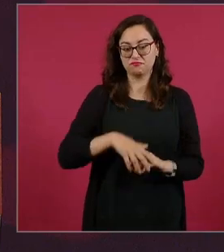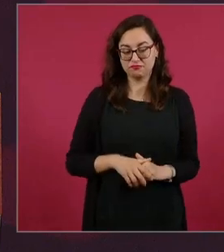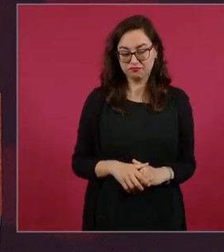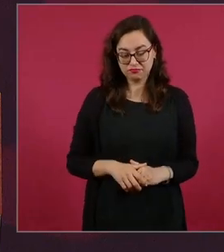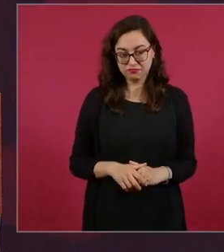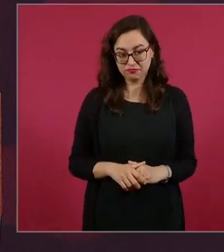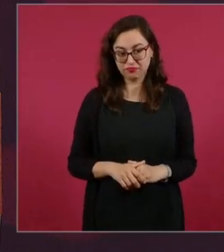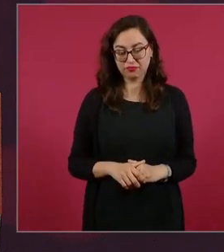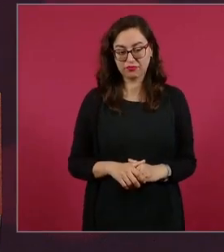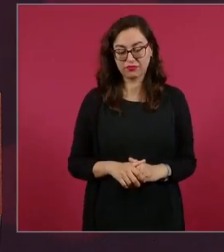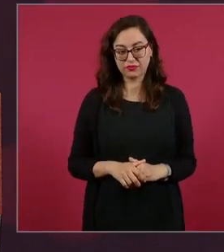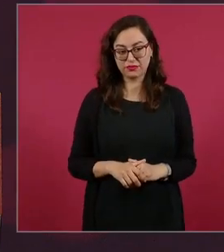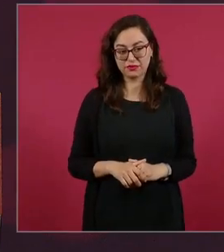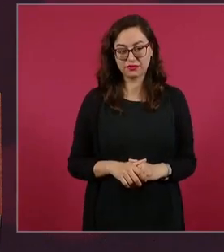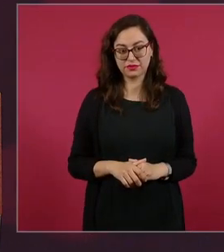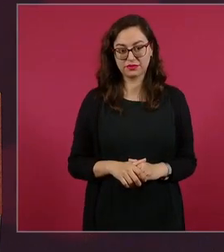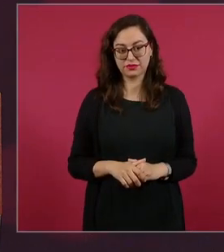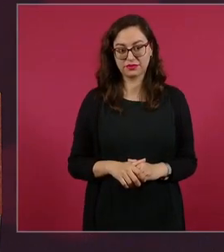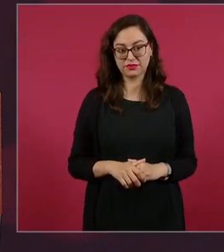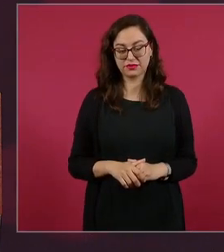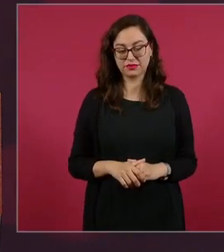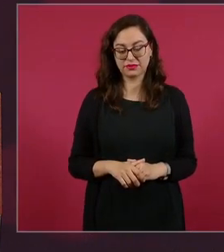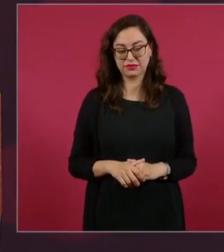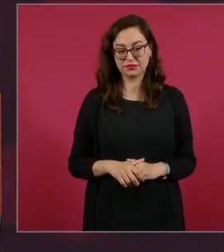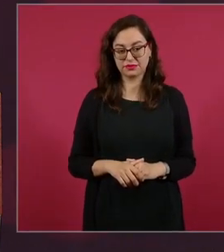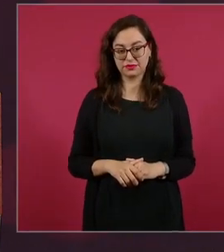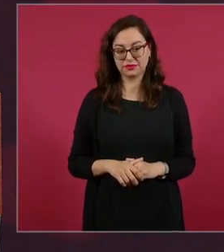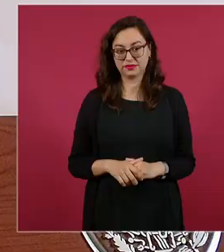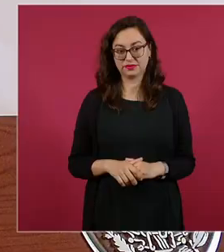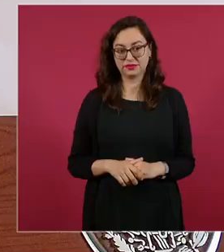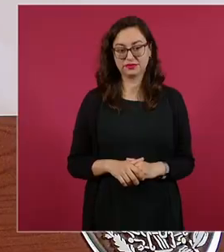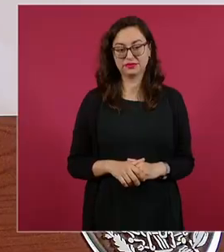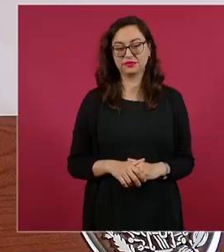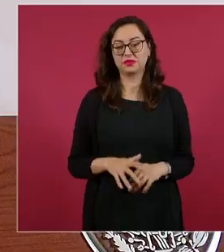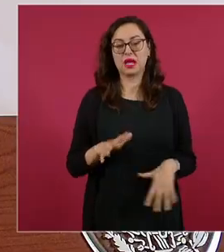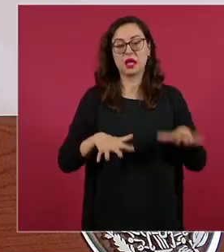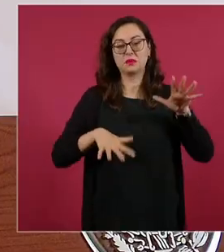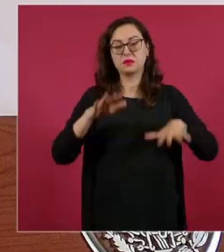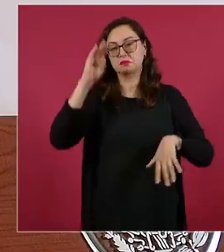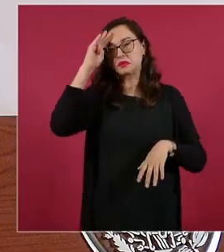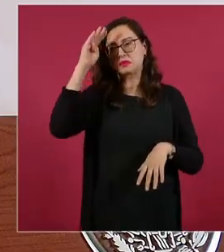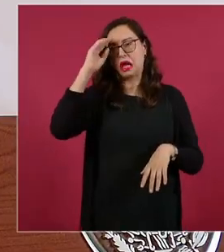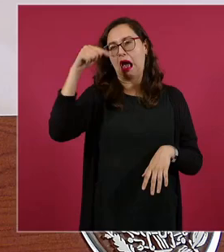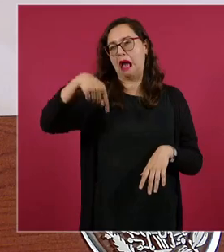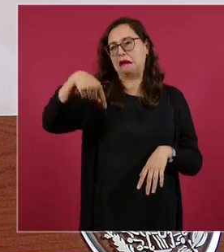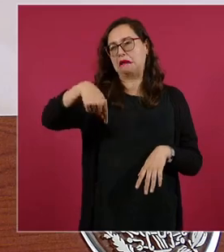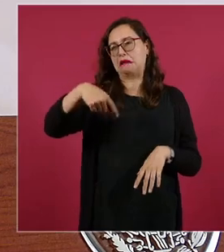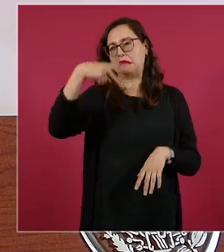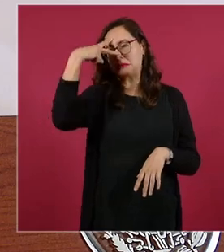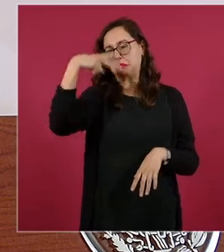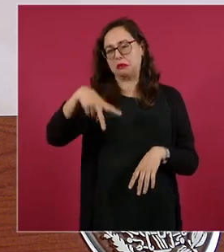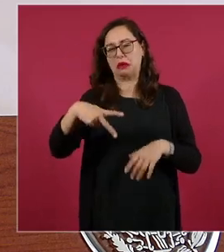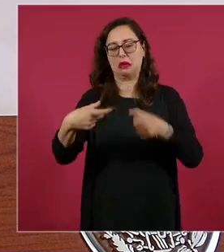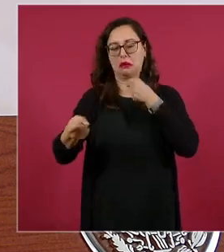Porque A veces También No Se Piensa No Es Aquí En México Pero